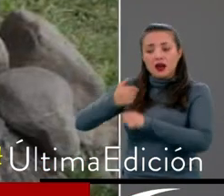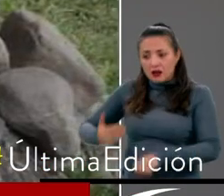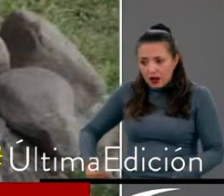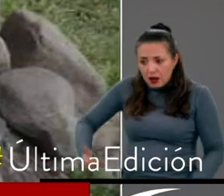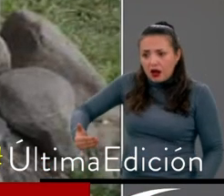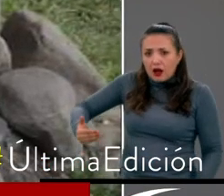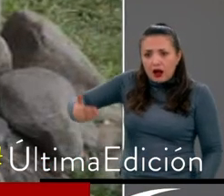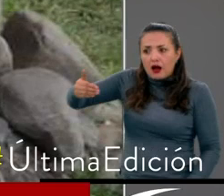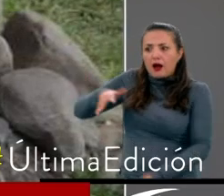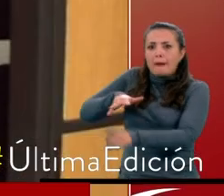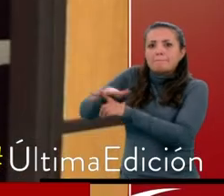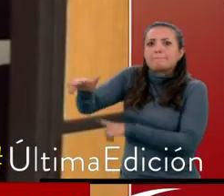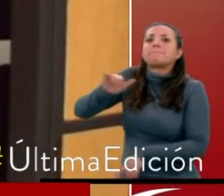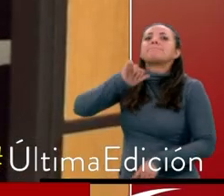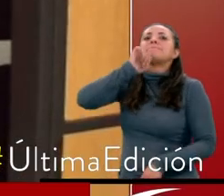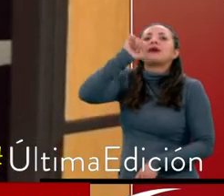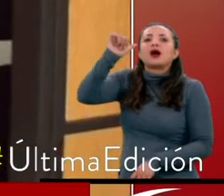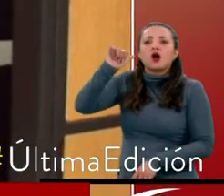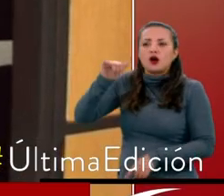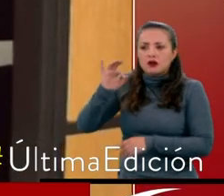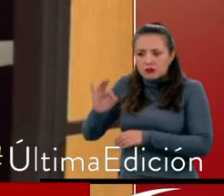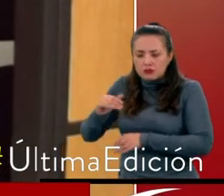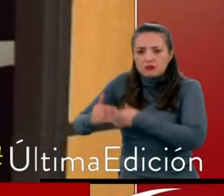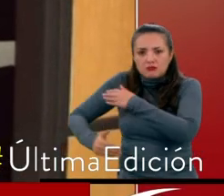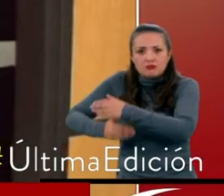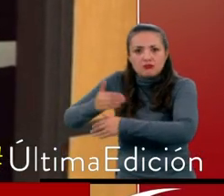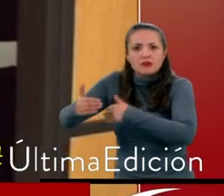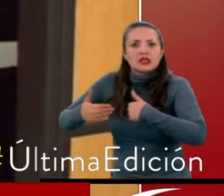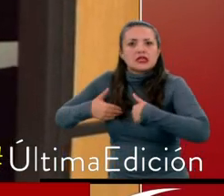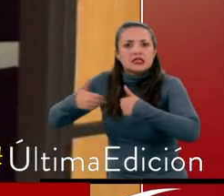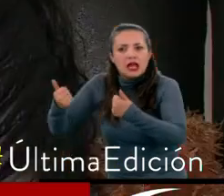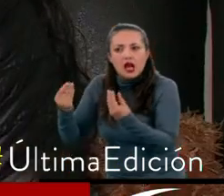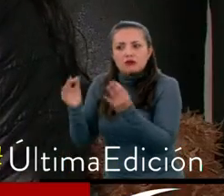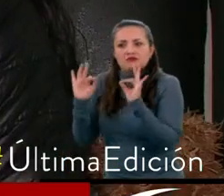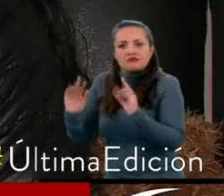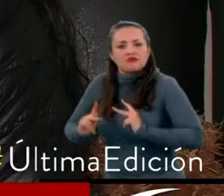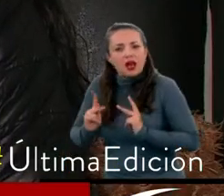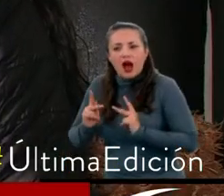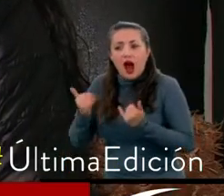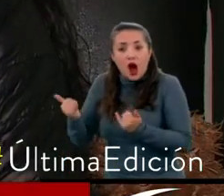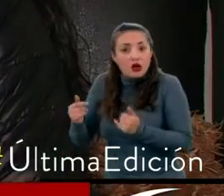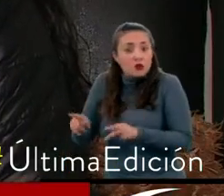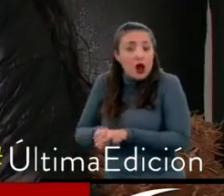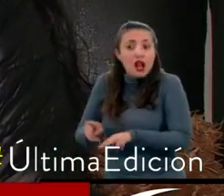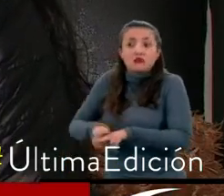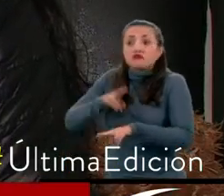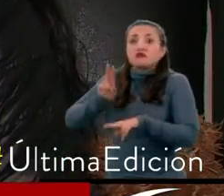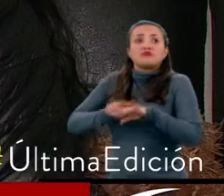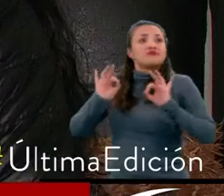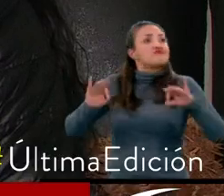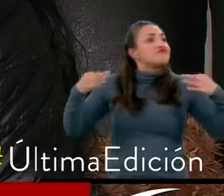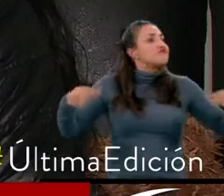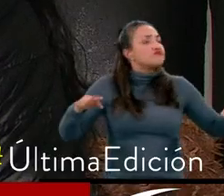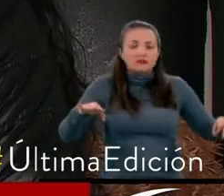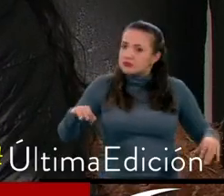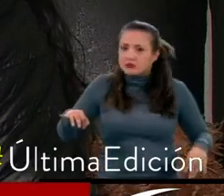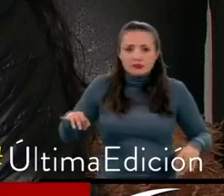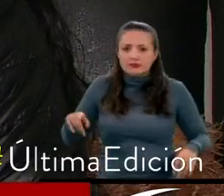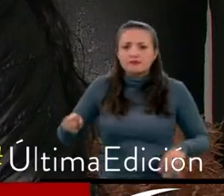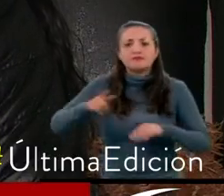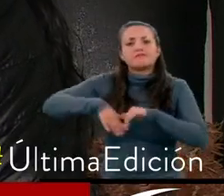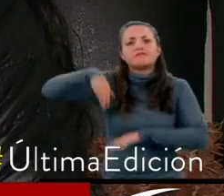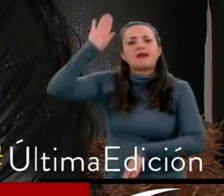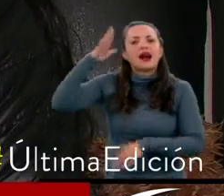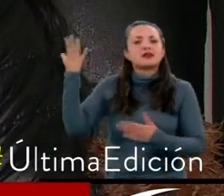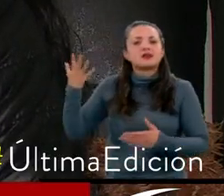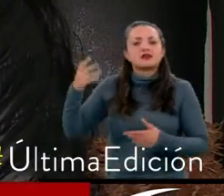su salud y calidad de vida. No se volvió a vivir la vida pues común y corriente, pues ahora permanecen la mayor parte